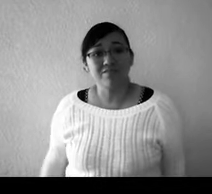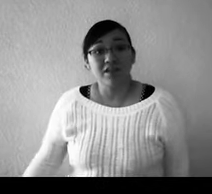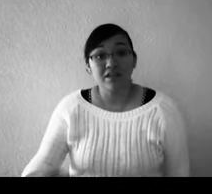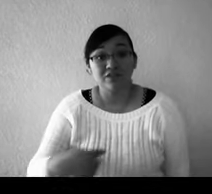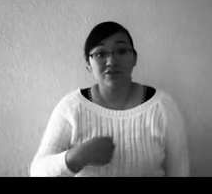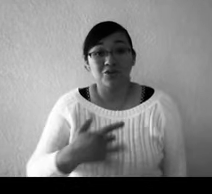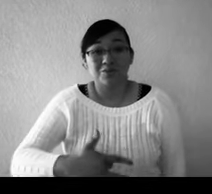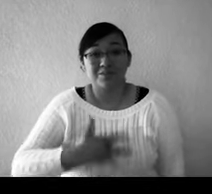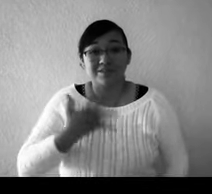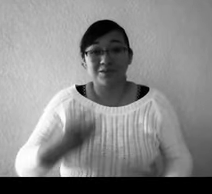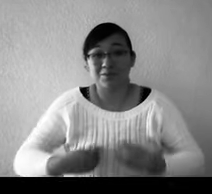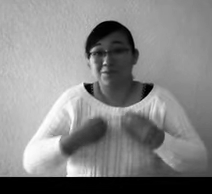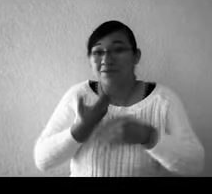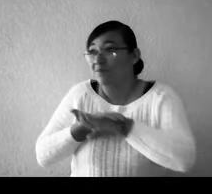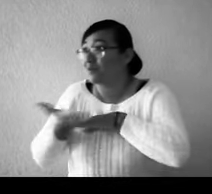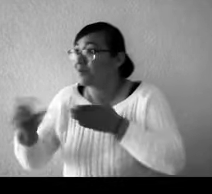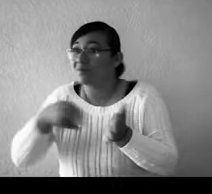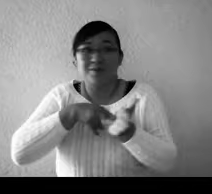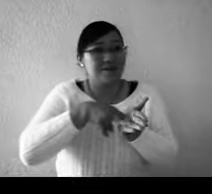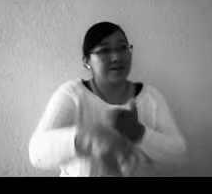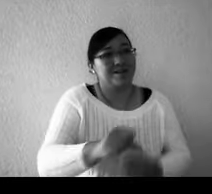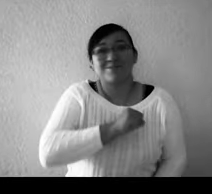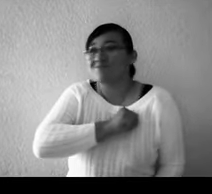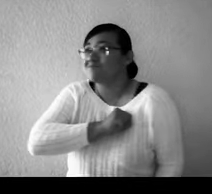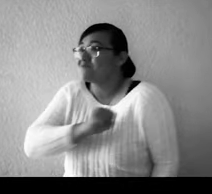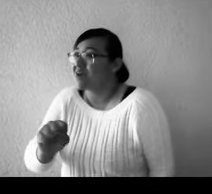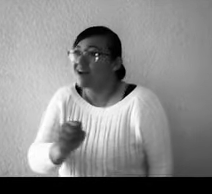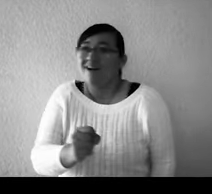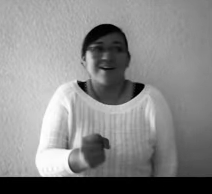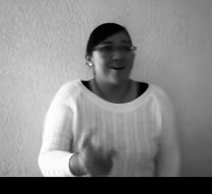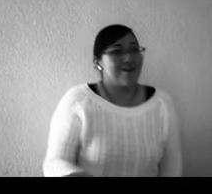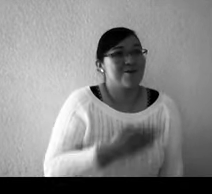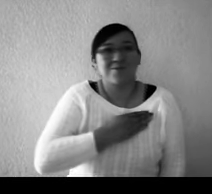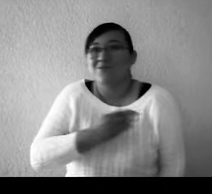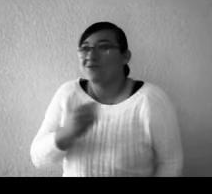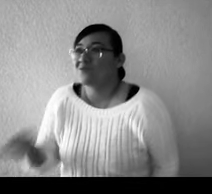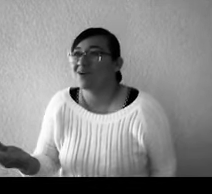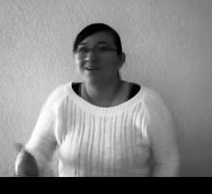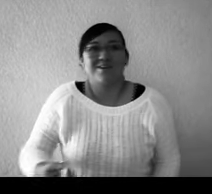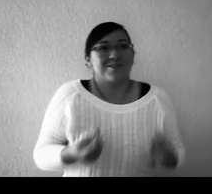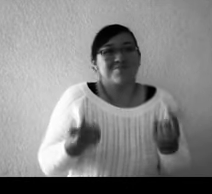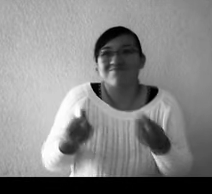verdad? Y estoy viviendo en blanco y negro, y soy una bomba de tiempo.